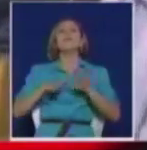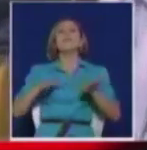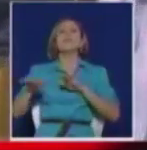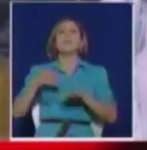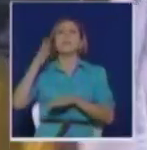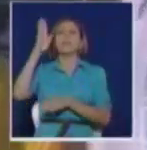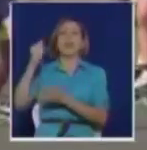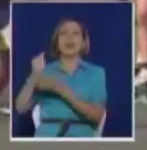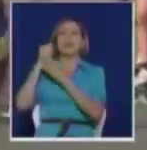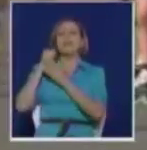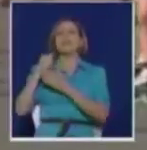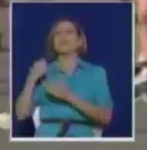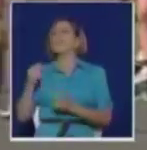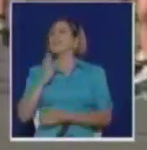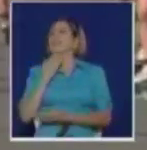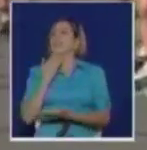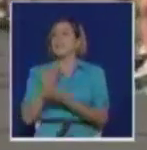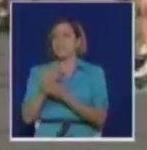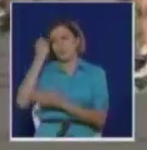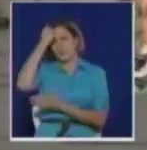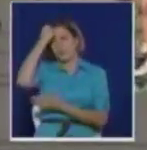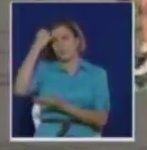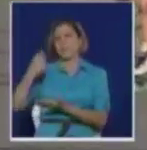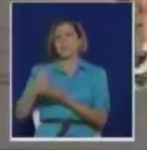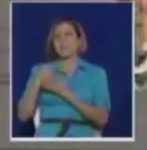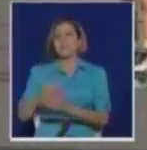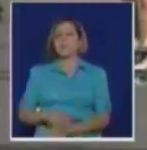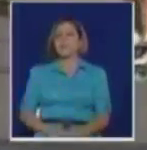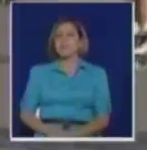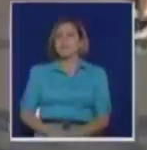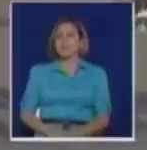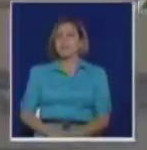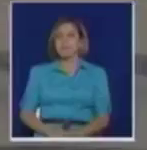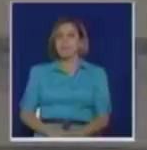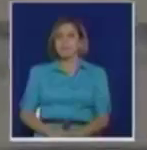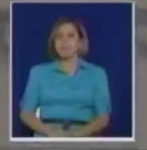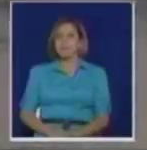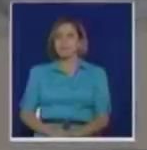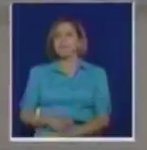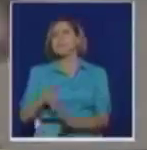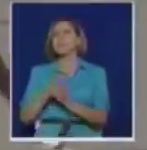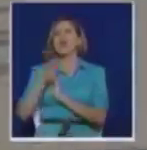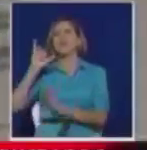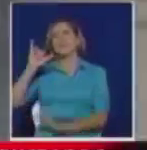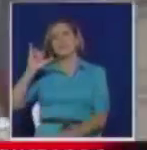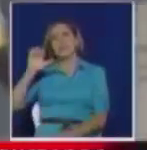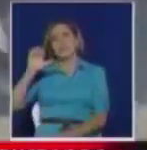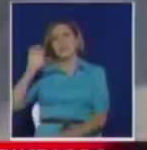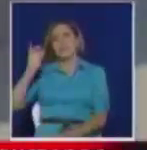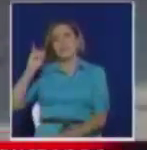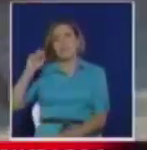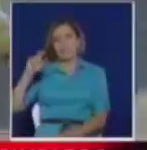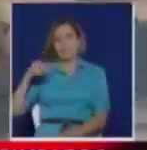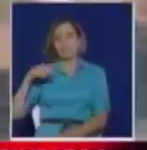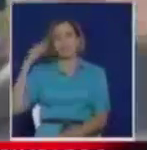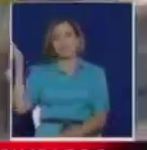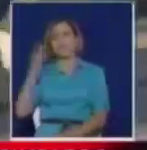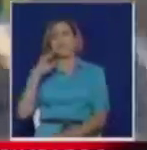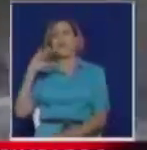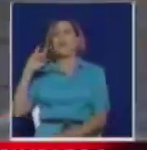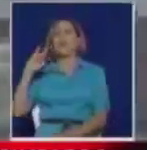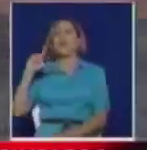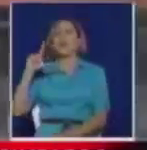con mis entrenadores. Aquí viene la colombiana Jersey Puello, campeona del mundo. Jersey Puello en mayores se elevó a su